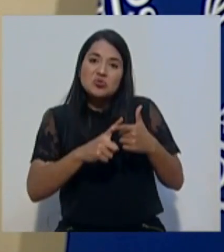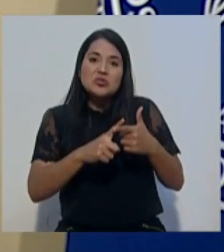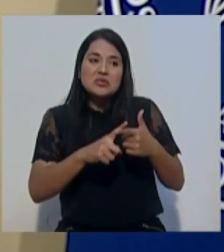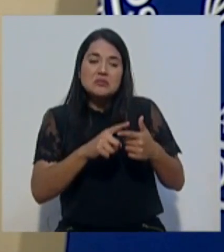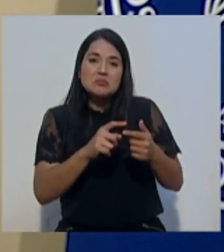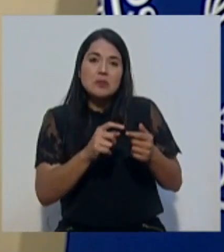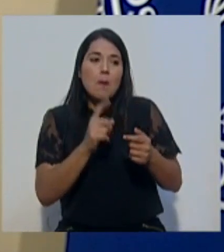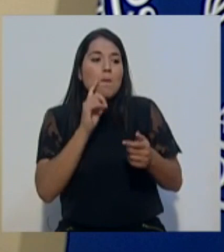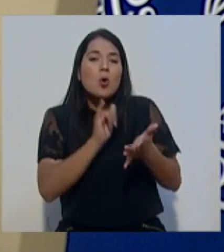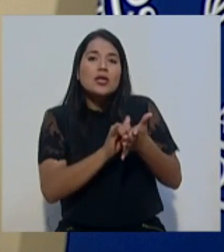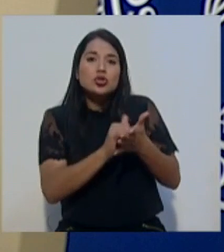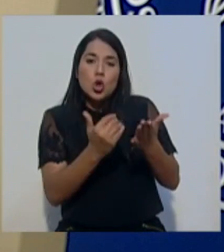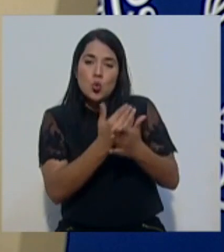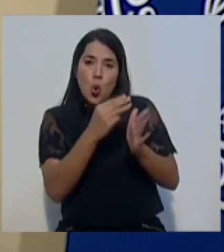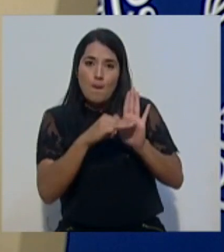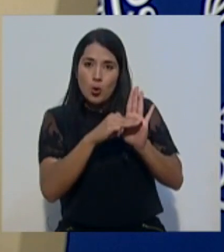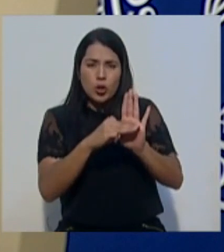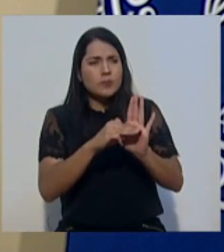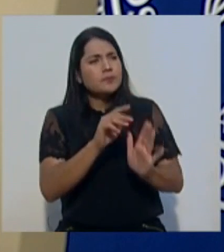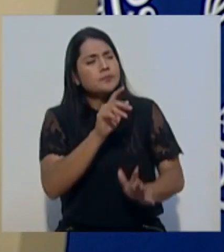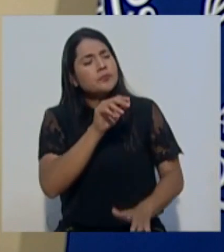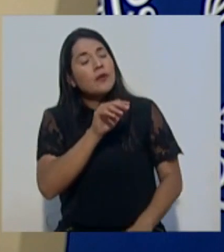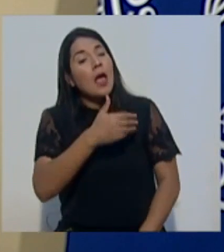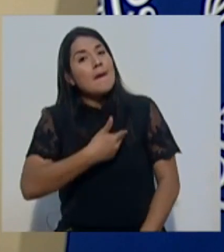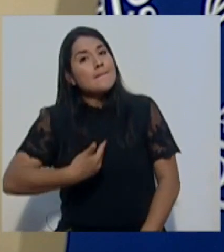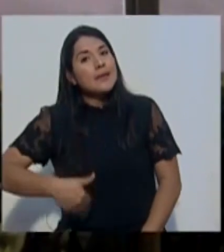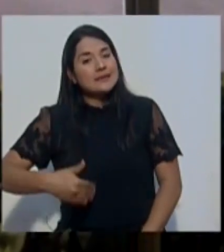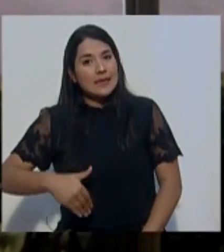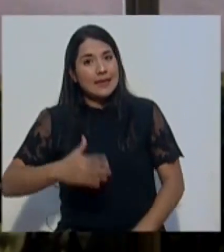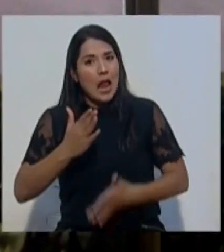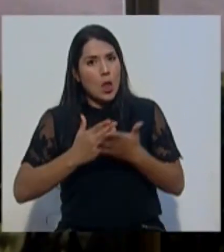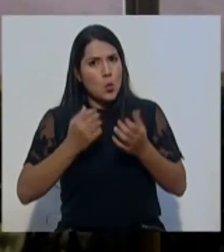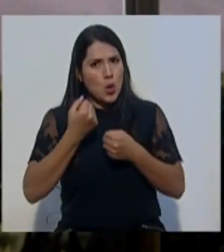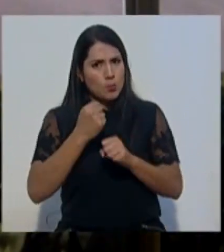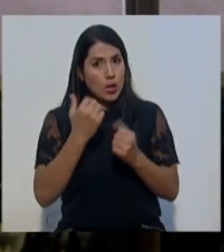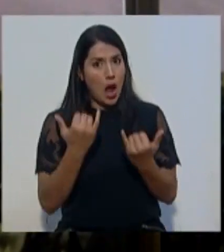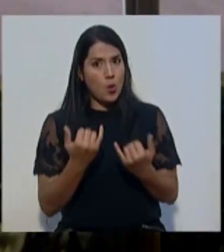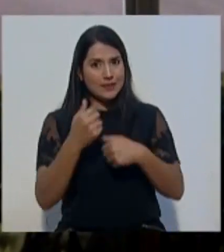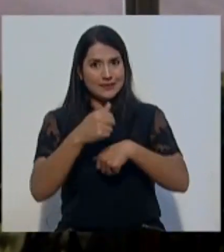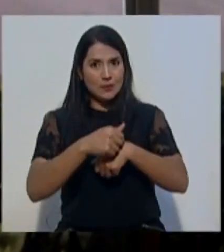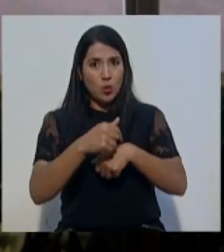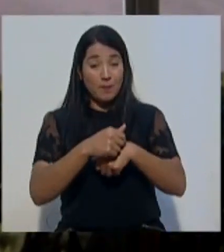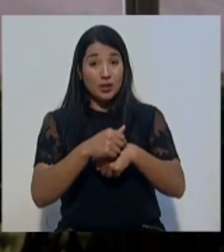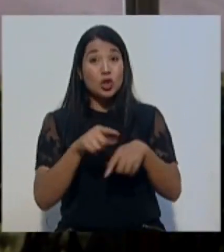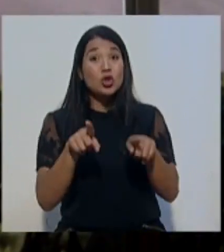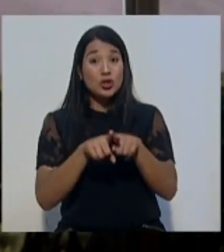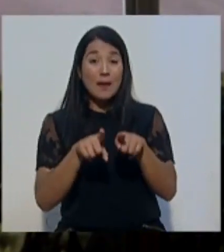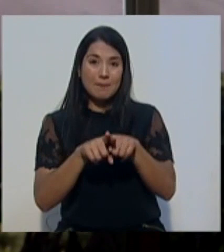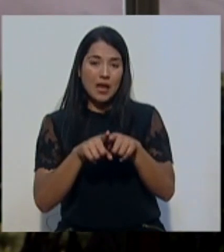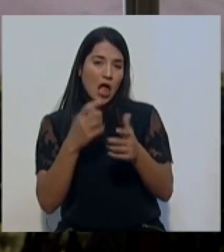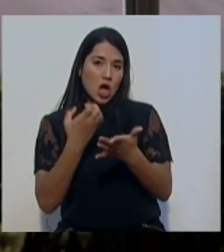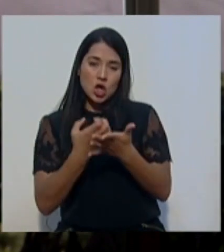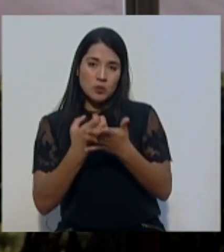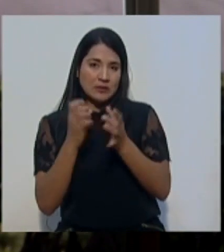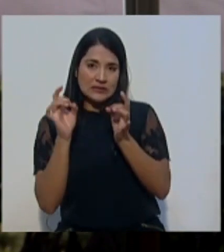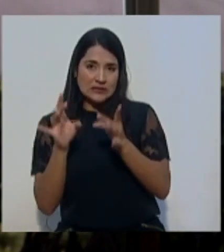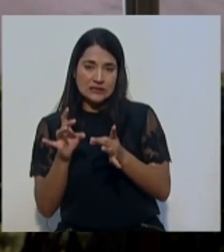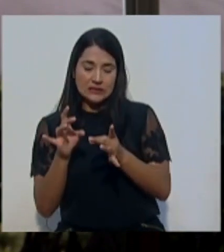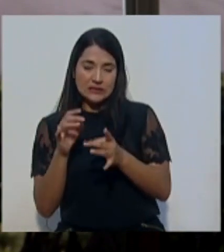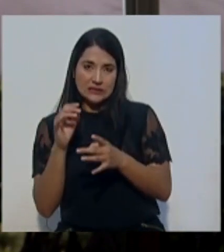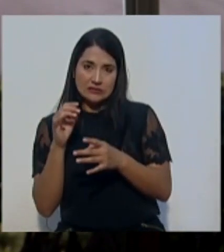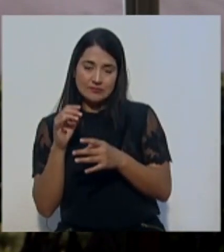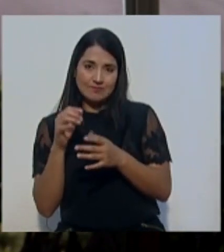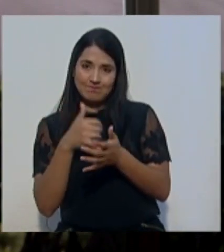característica. Señor presidente, hay municipalidades que en este momento también están en rojo en sus economías, ¿verdad? Pero hay otras